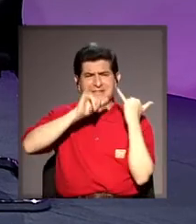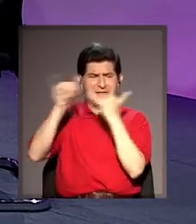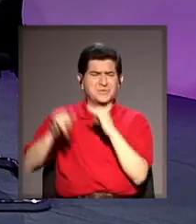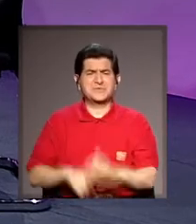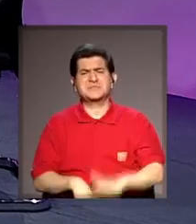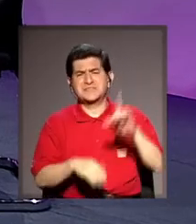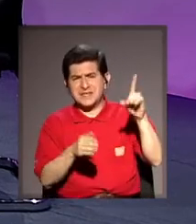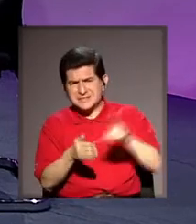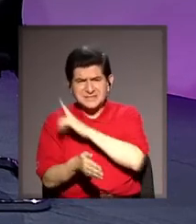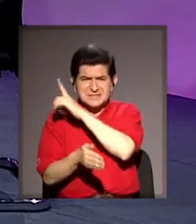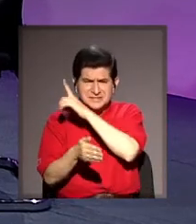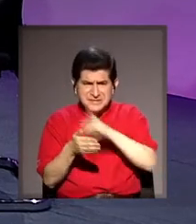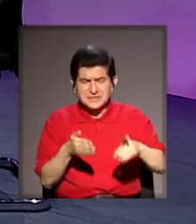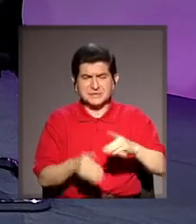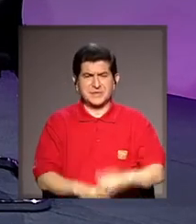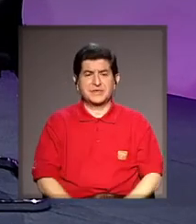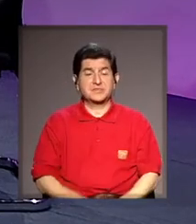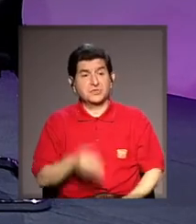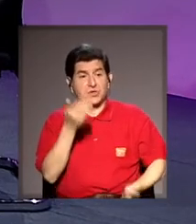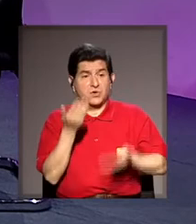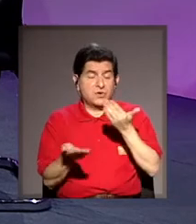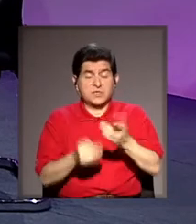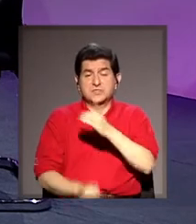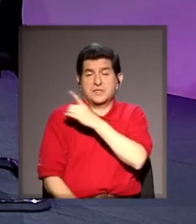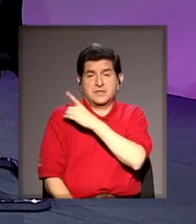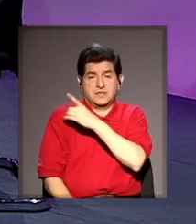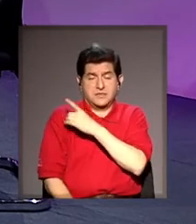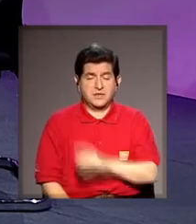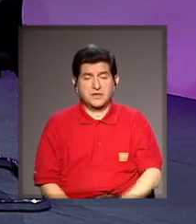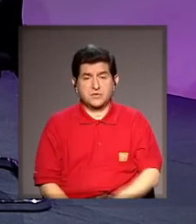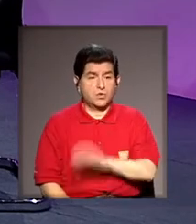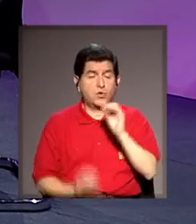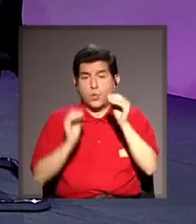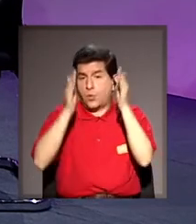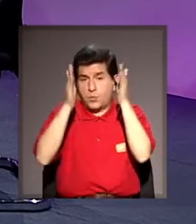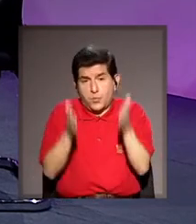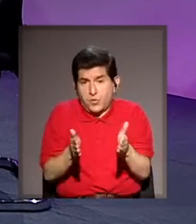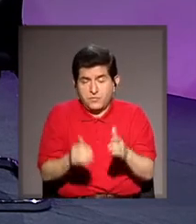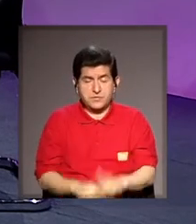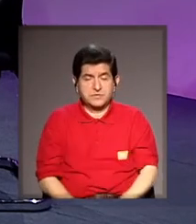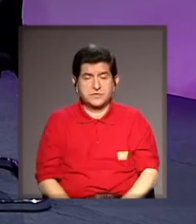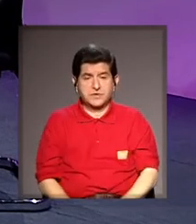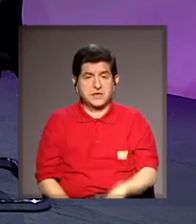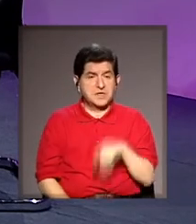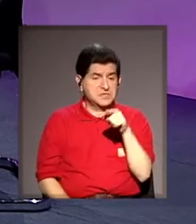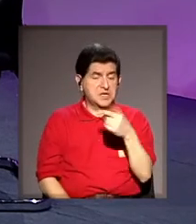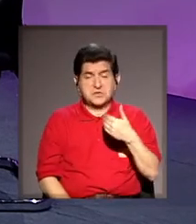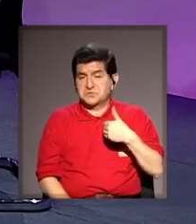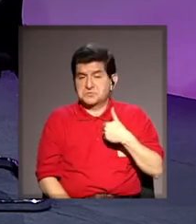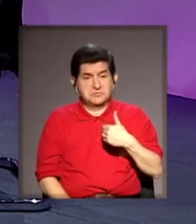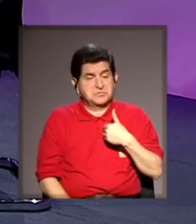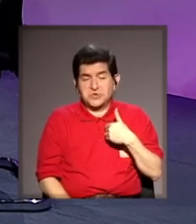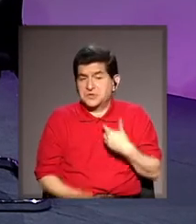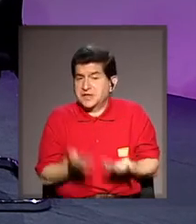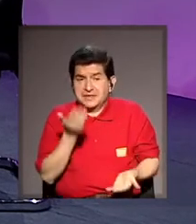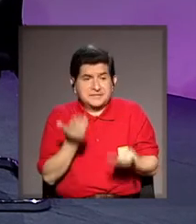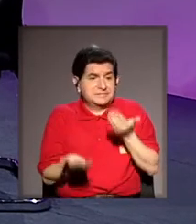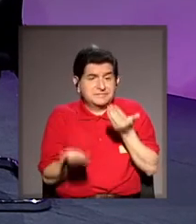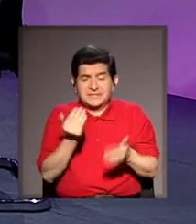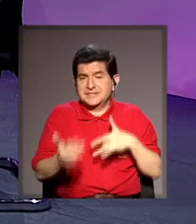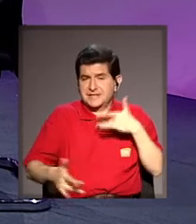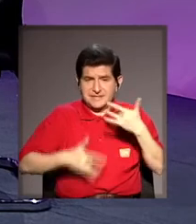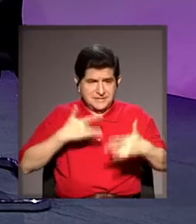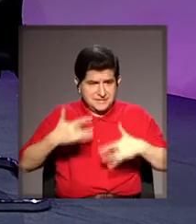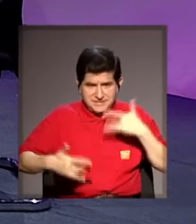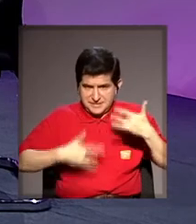discriminación de pronto directores directoras o maestros maestras que no tienen la